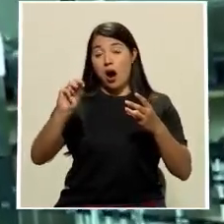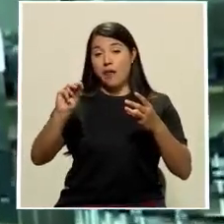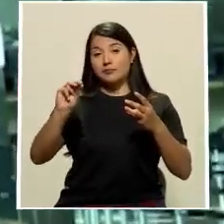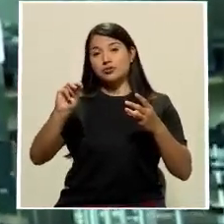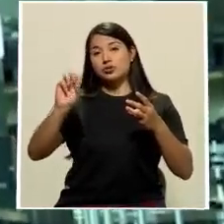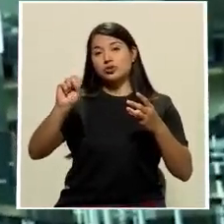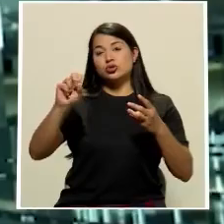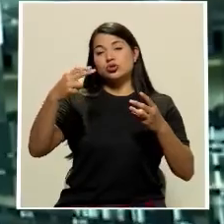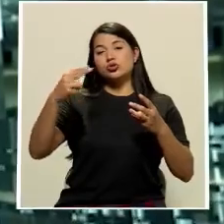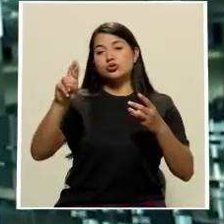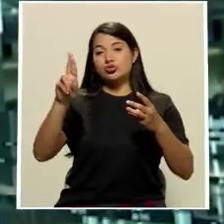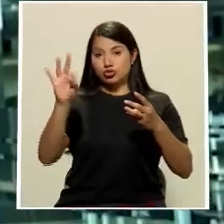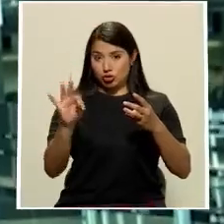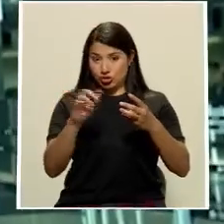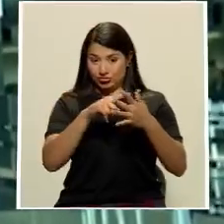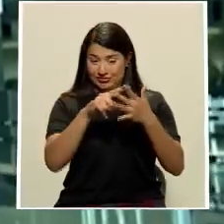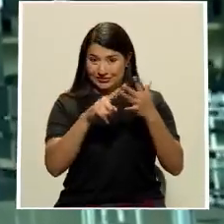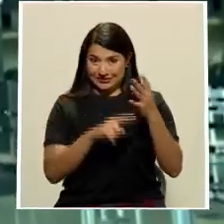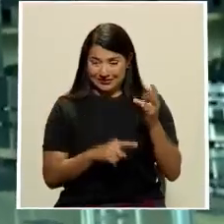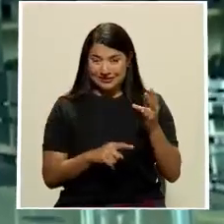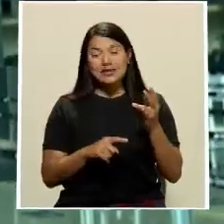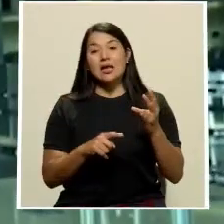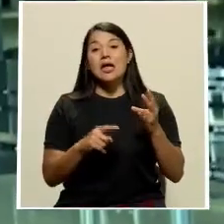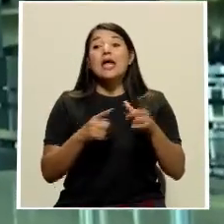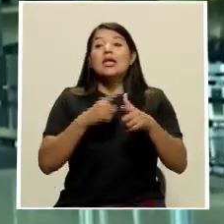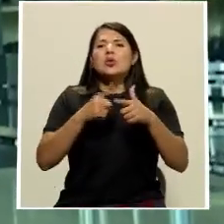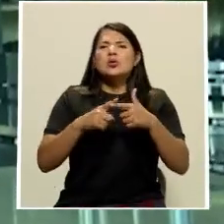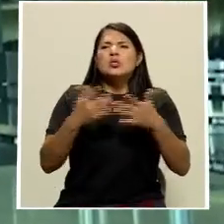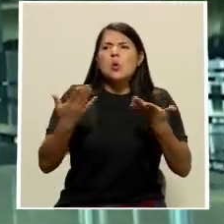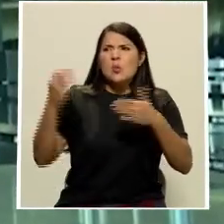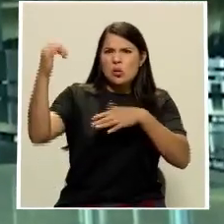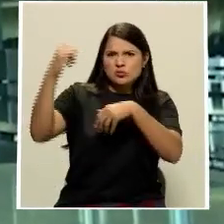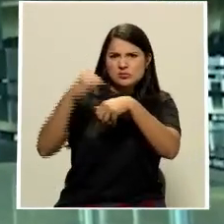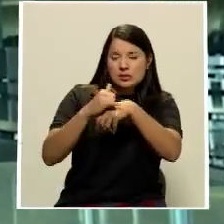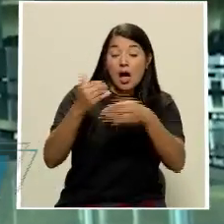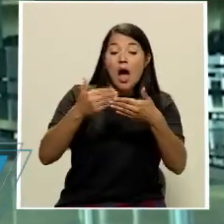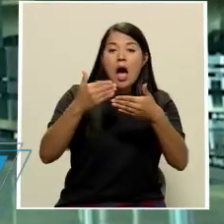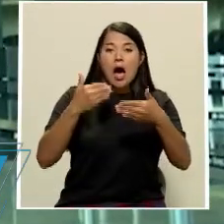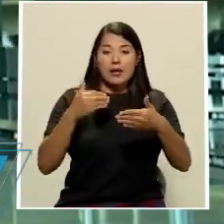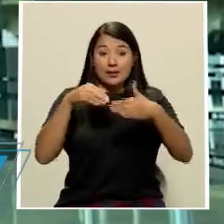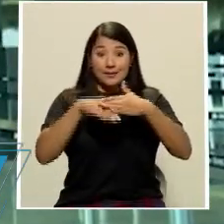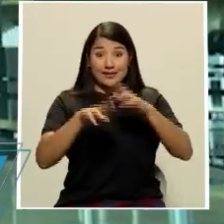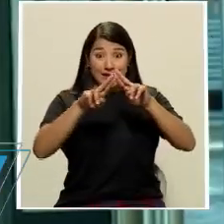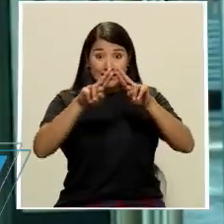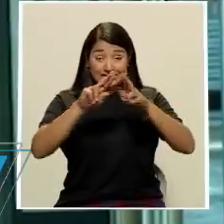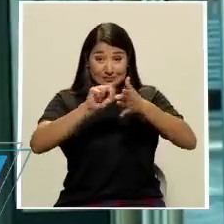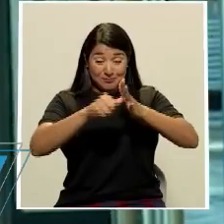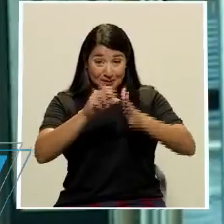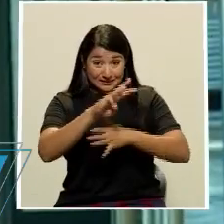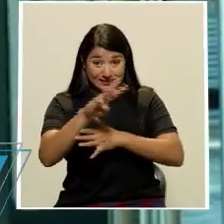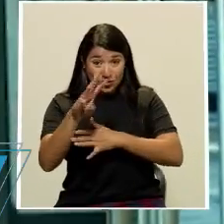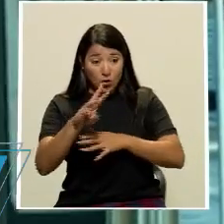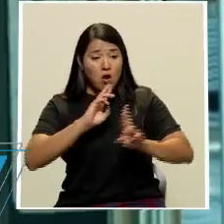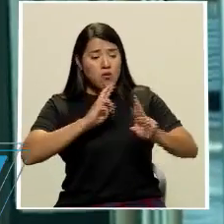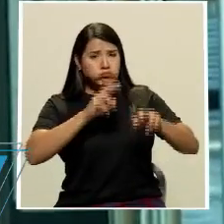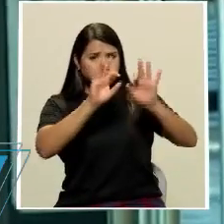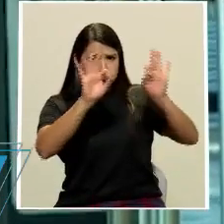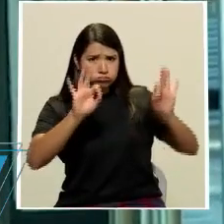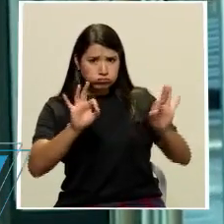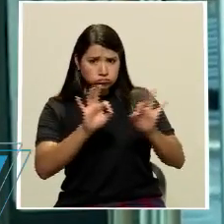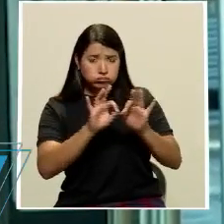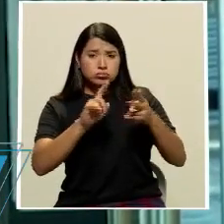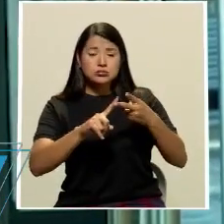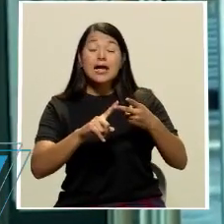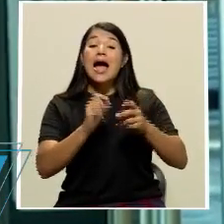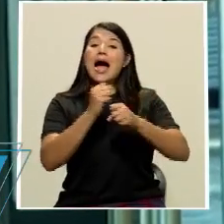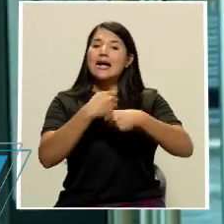negativa 48 horas antes de ingresar, llenar un formulario digital epidemiológico, adquirir un seguro obligatorio de viaje